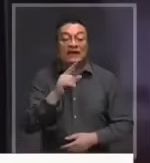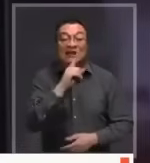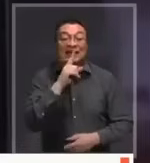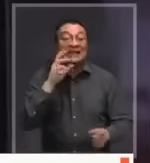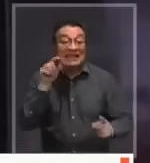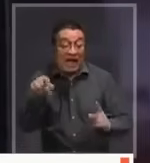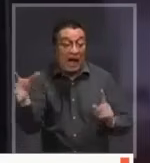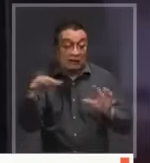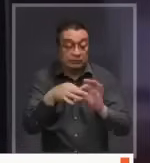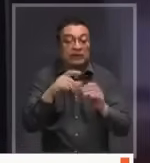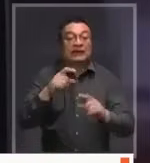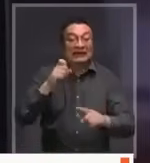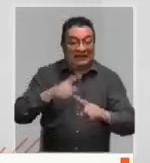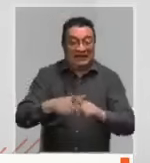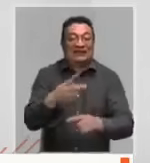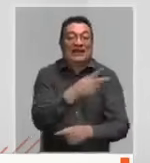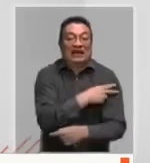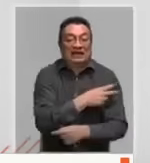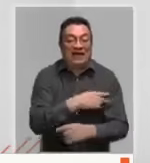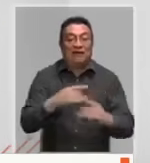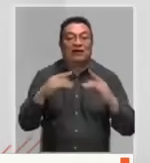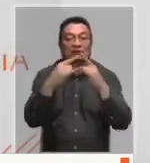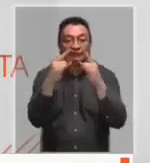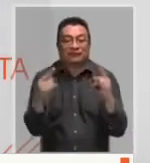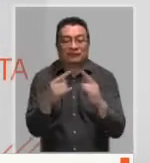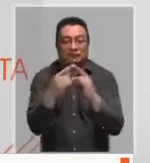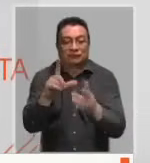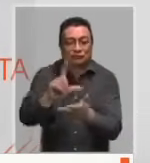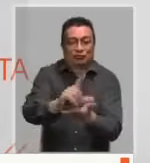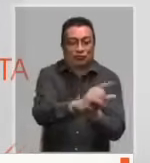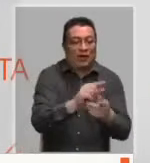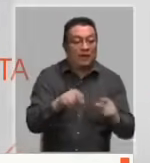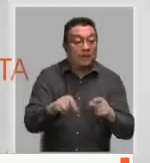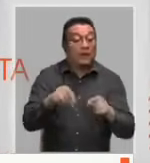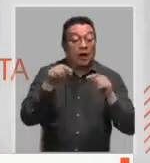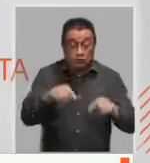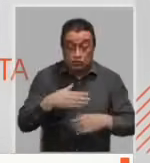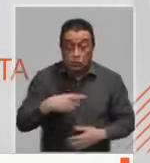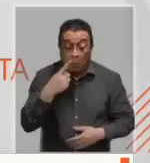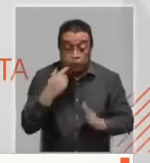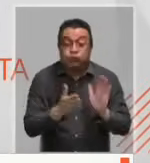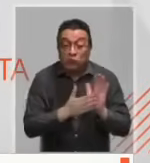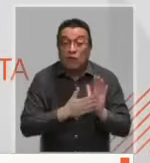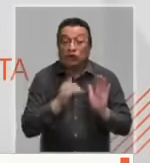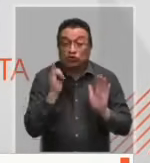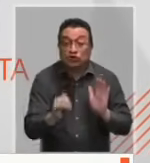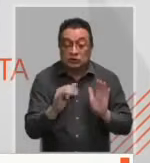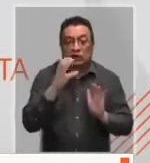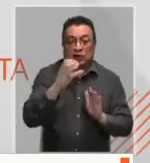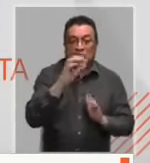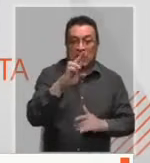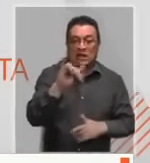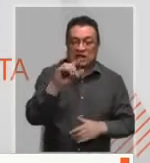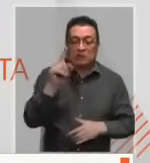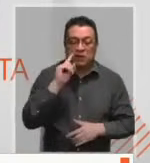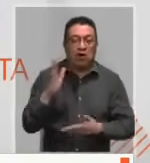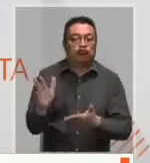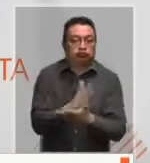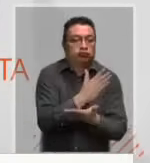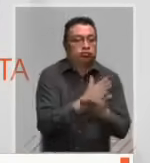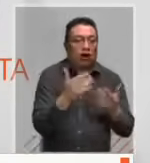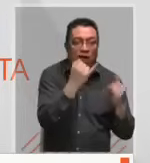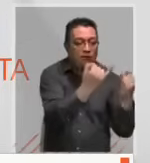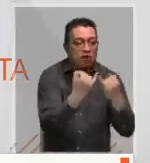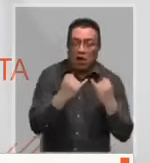de asentamientos precarios. En función de hechos que me constan, creo que efectivamente Miguel Crispi le omitió información al